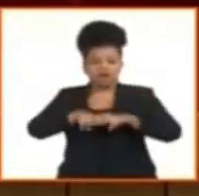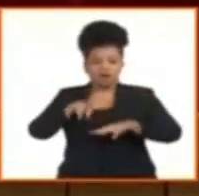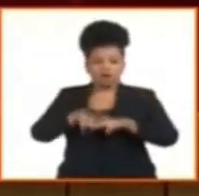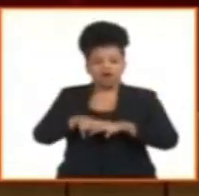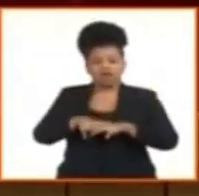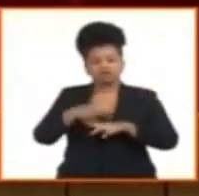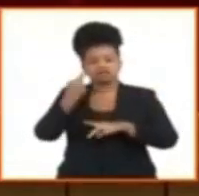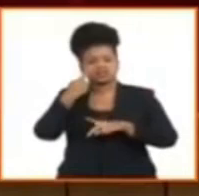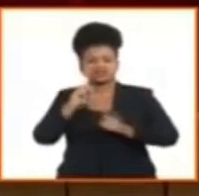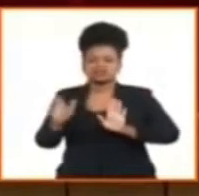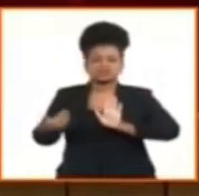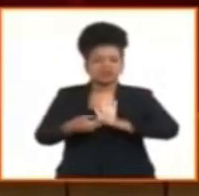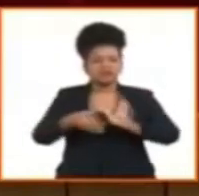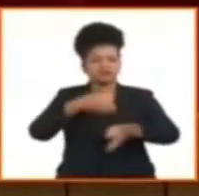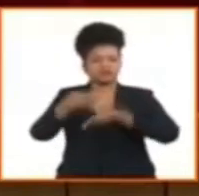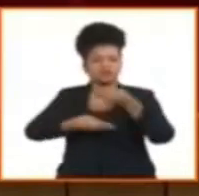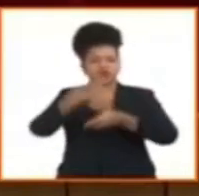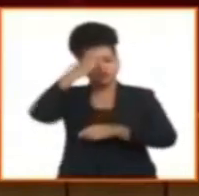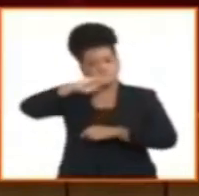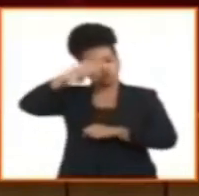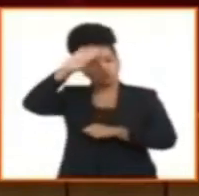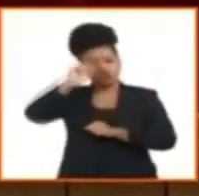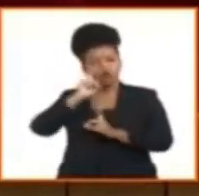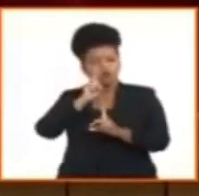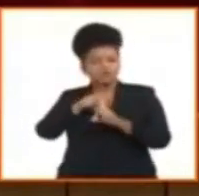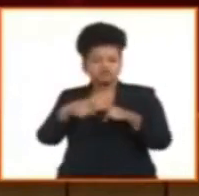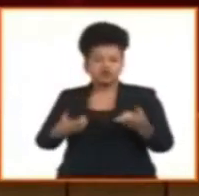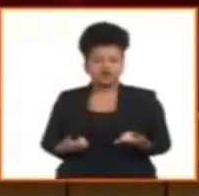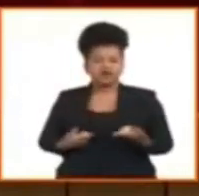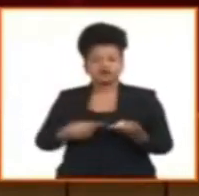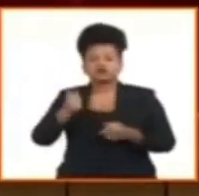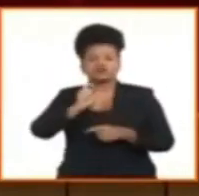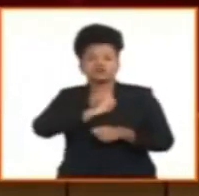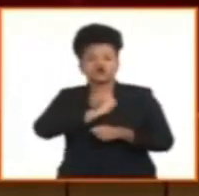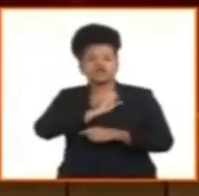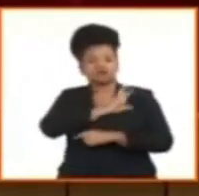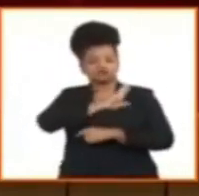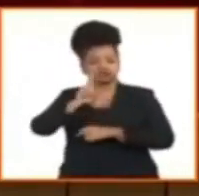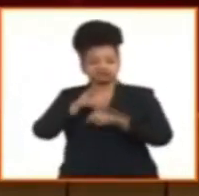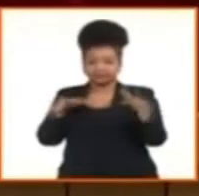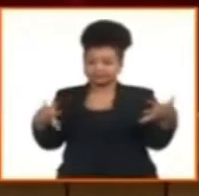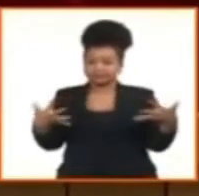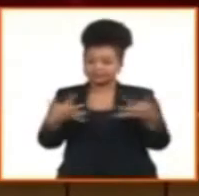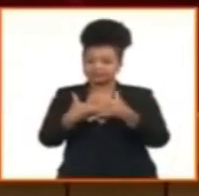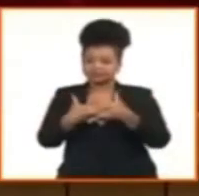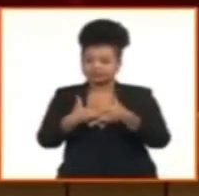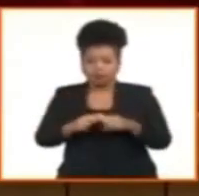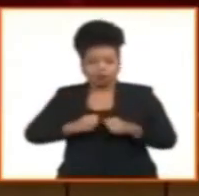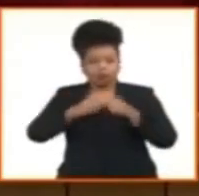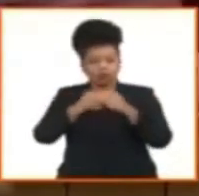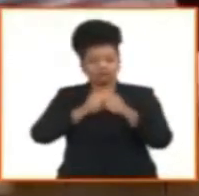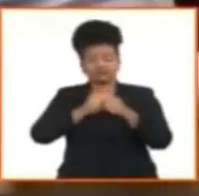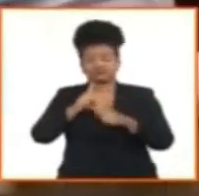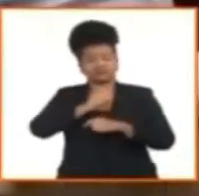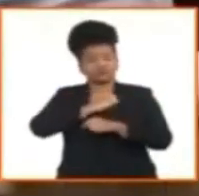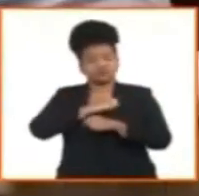injerencista y provocativa en función de destruir la unidad de la revolución, intentando crear brechas en asuntos tan sensibles